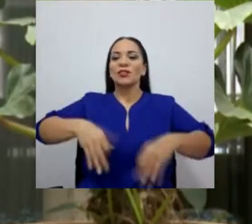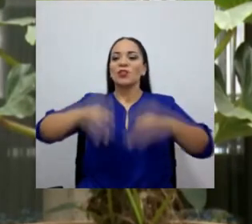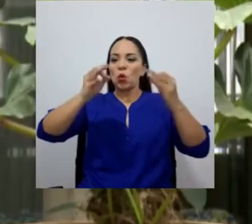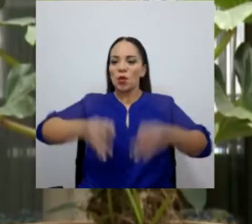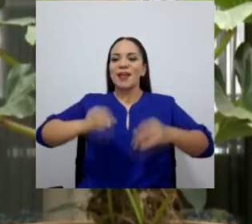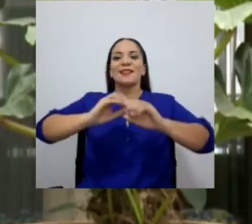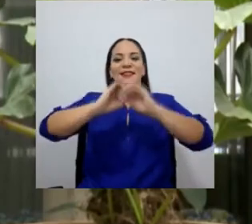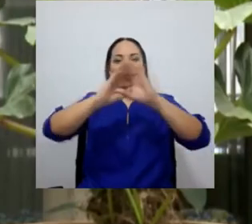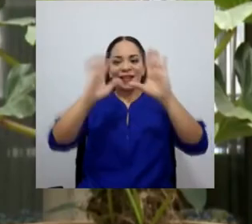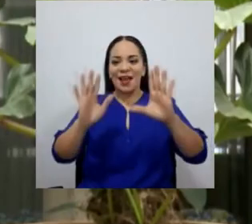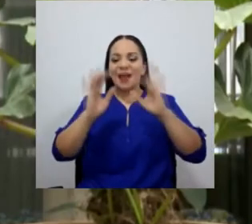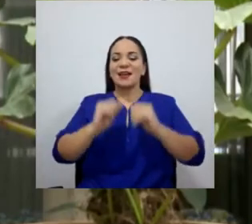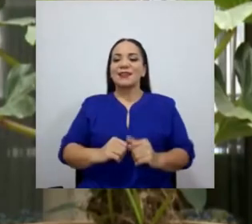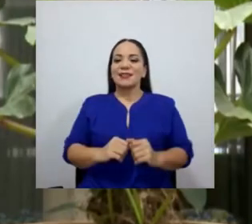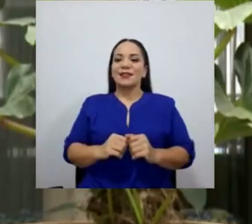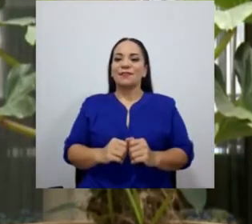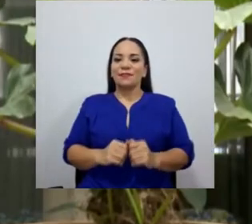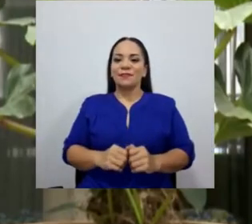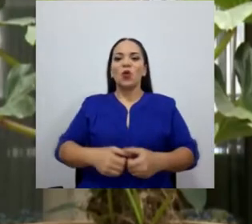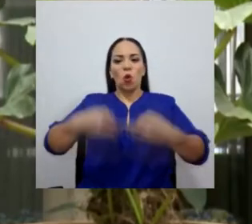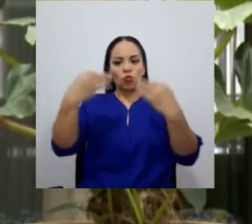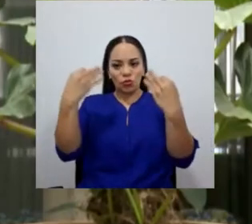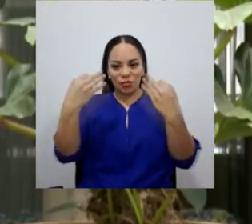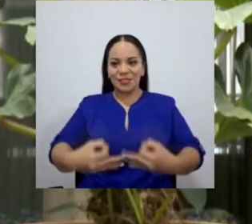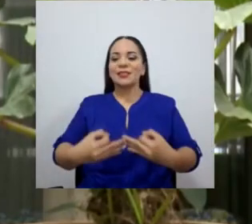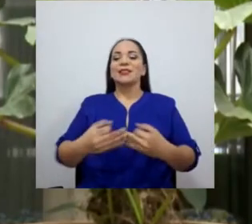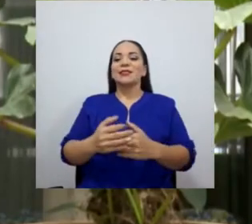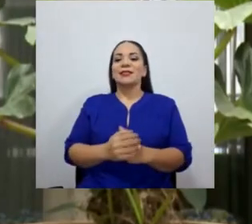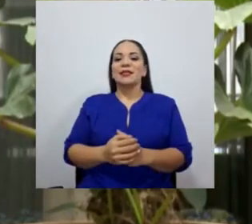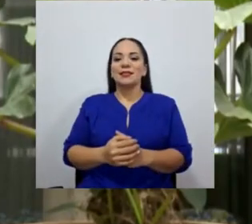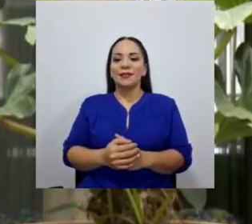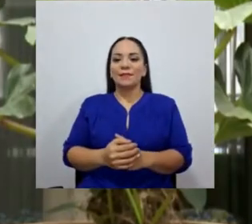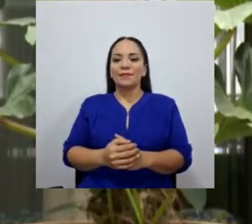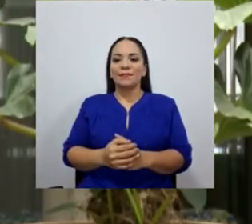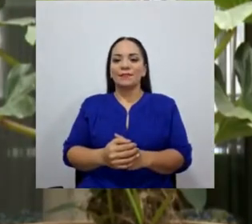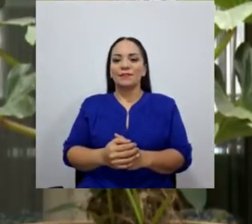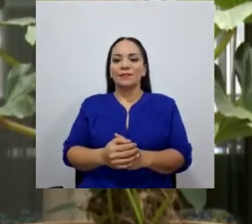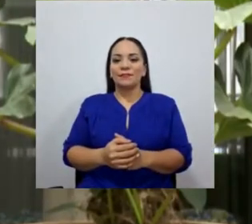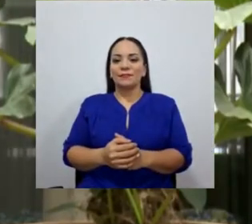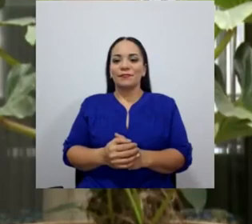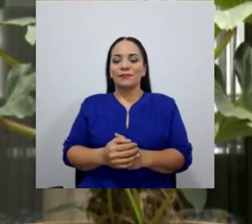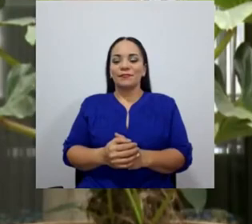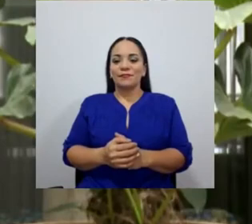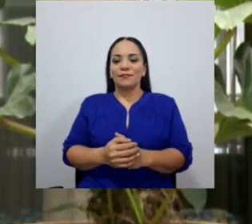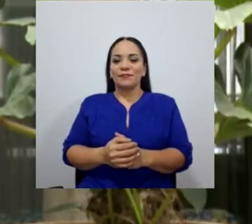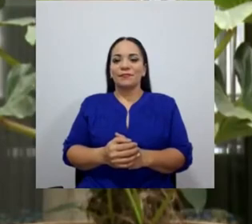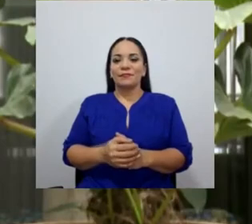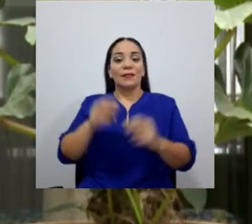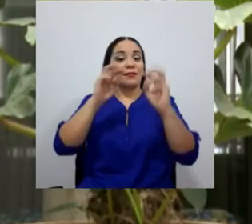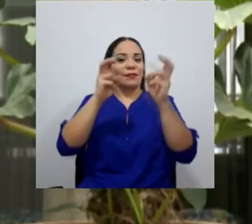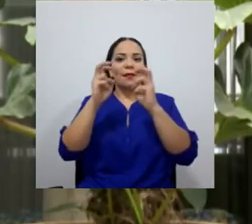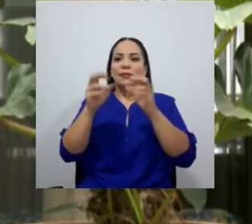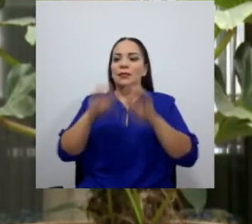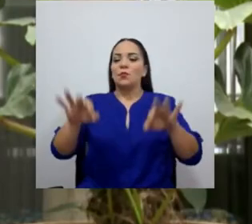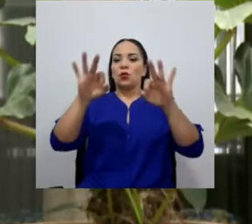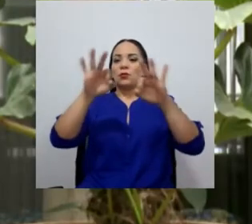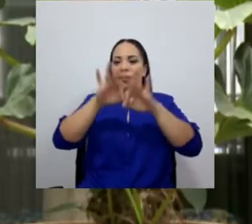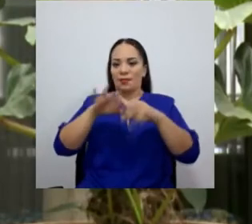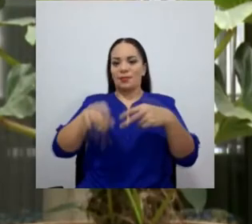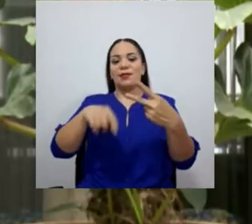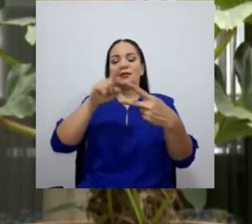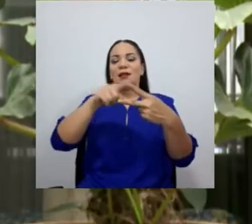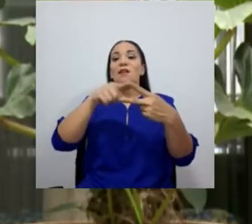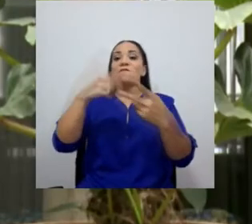claras, concisas, en estos dos temas tan importantes como lo son el tema de